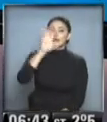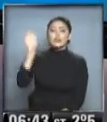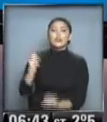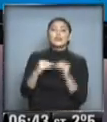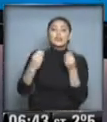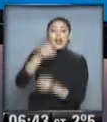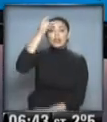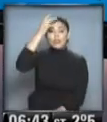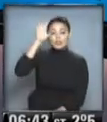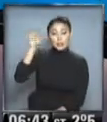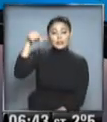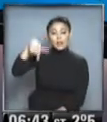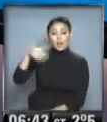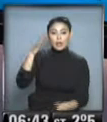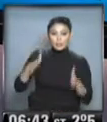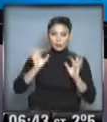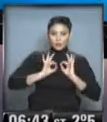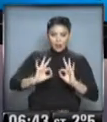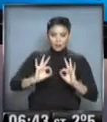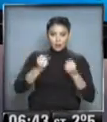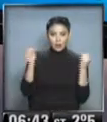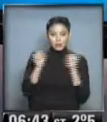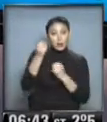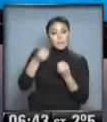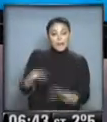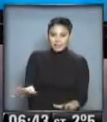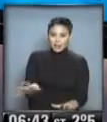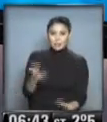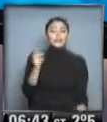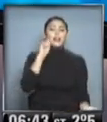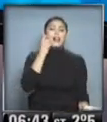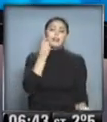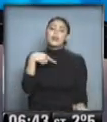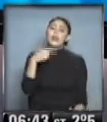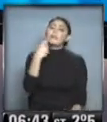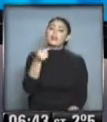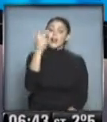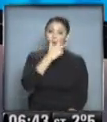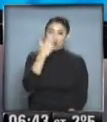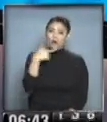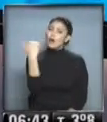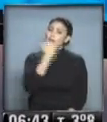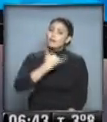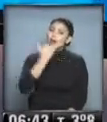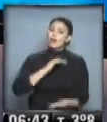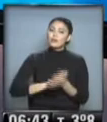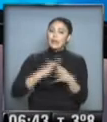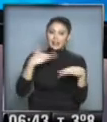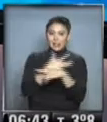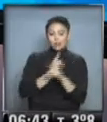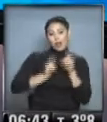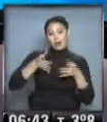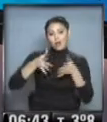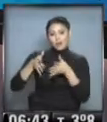provincias, viste, que hoy empiezan sus vacaciones. Eso, qué lindo, le decimos a Hugo Palamara que nos cuente el tránsito en las